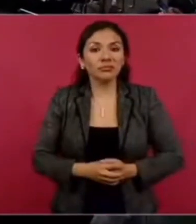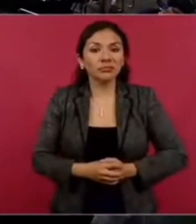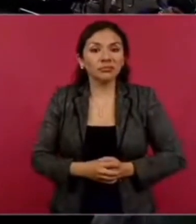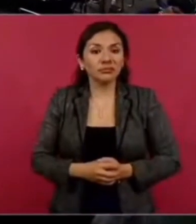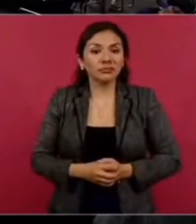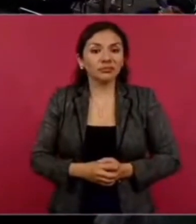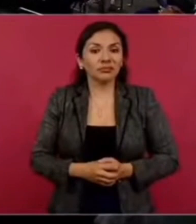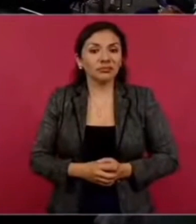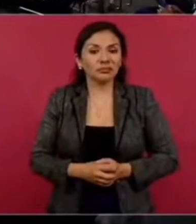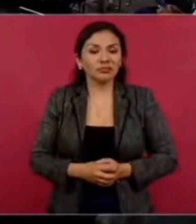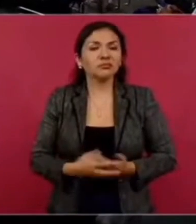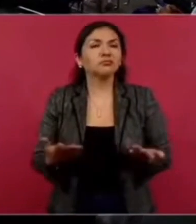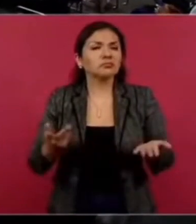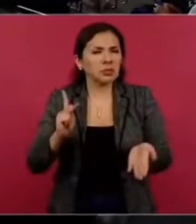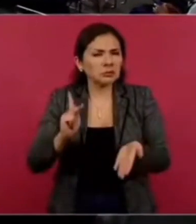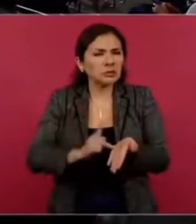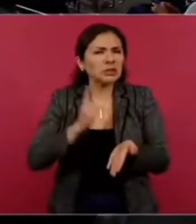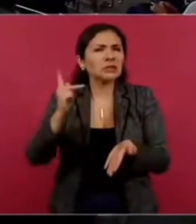¿Cuánto intentaron